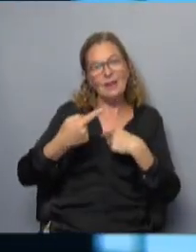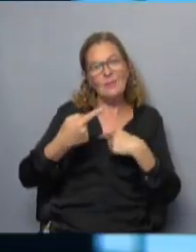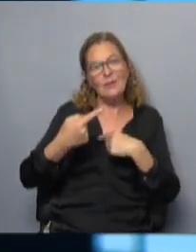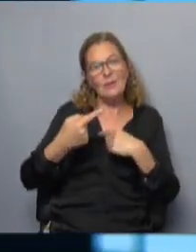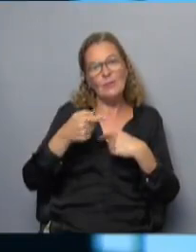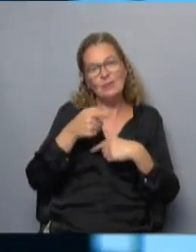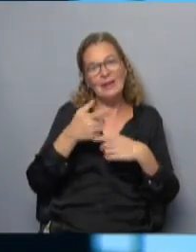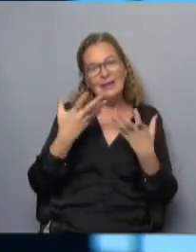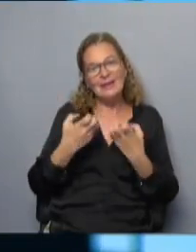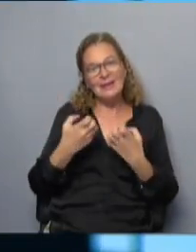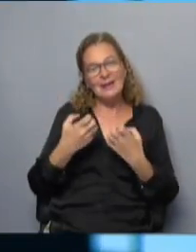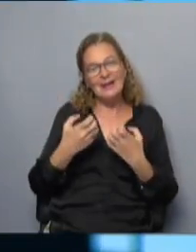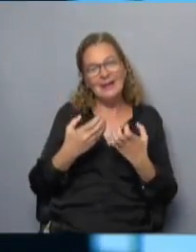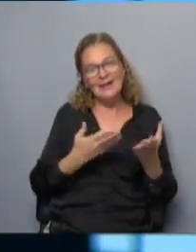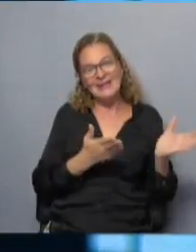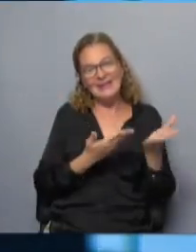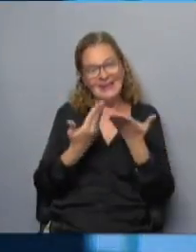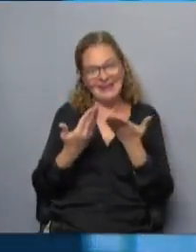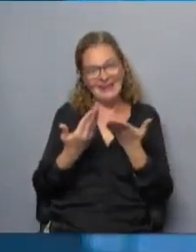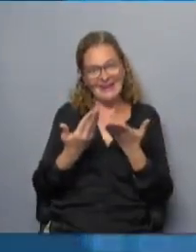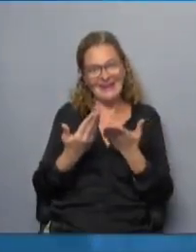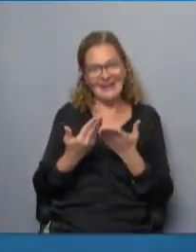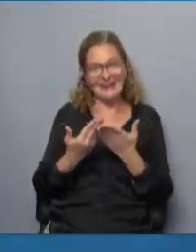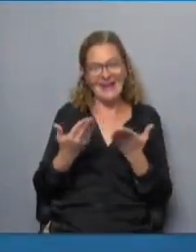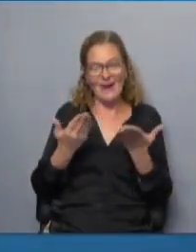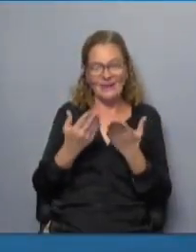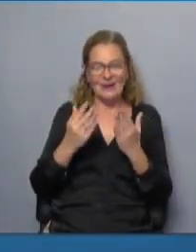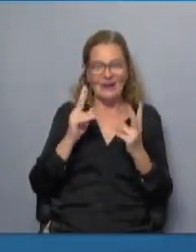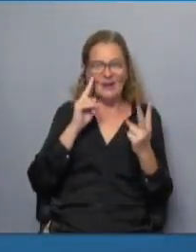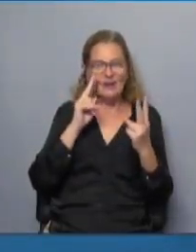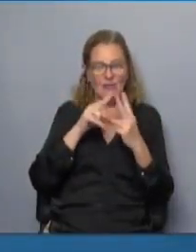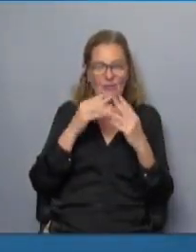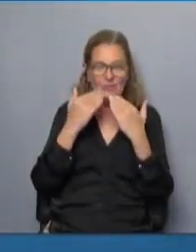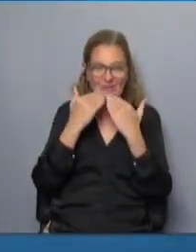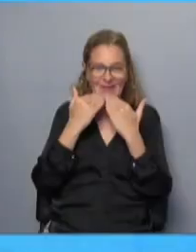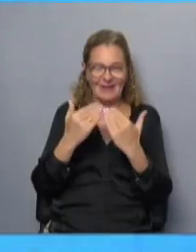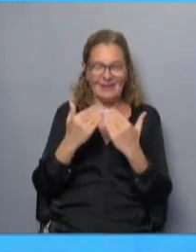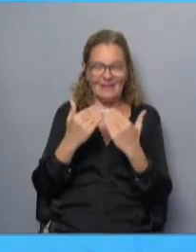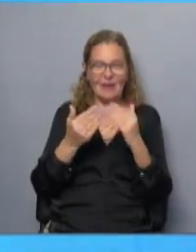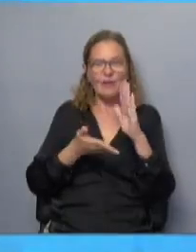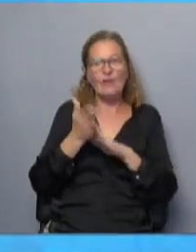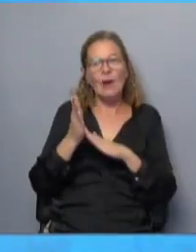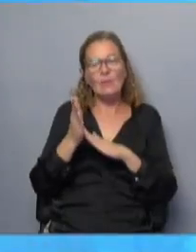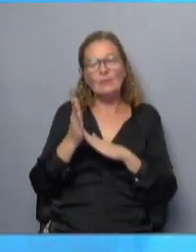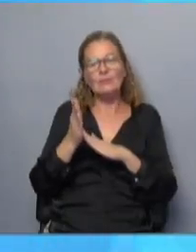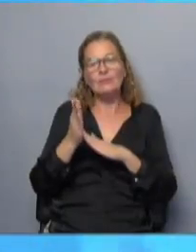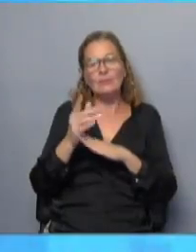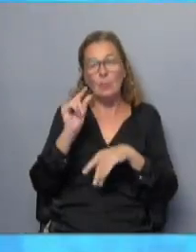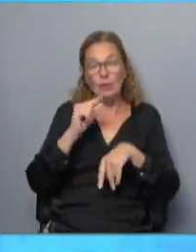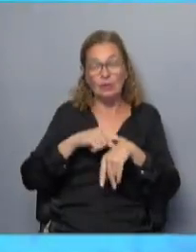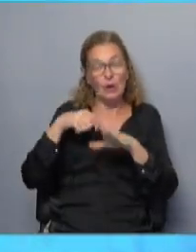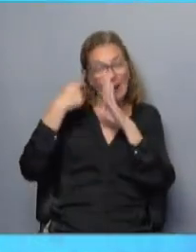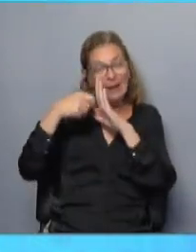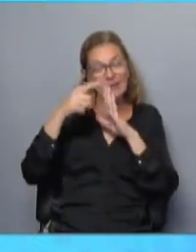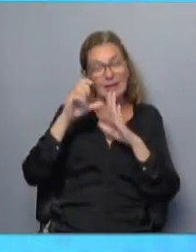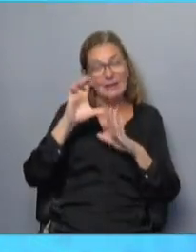le parece usted quiere yo me saco la seguimos en otro momento muchas gracias nosotros no vamos en un ratito se hace bien al